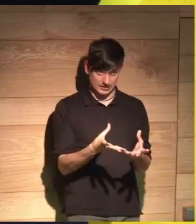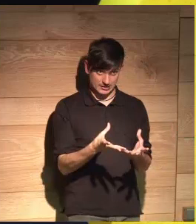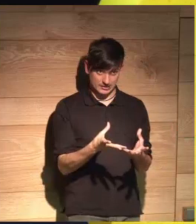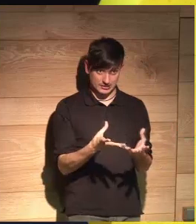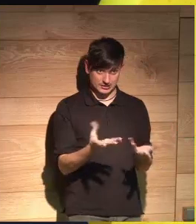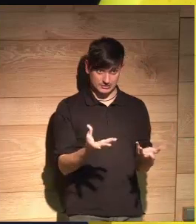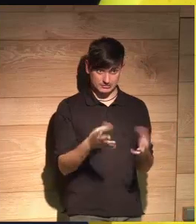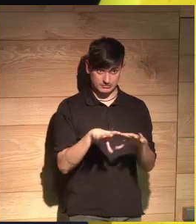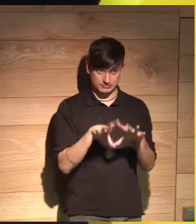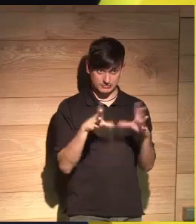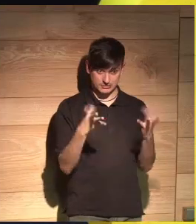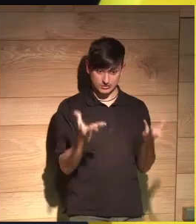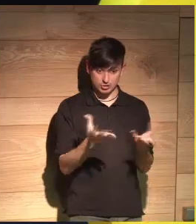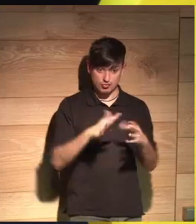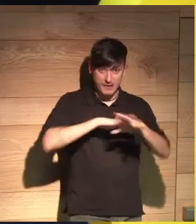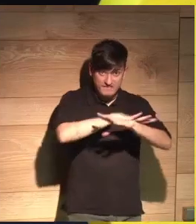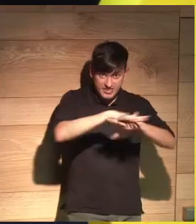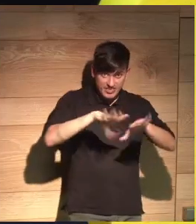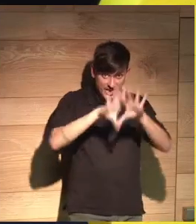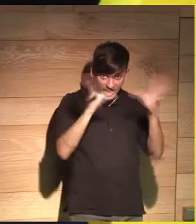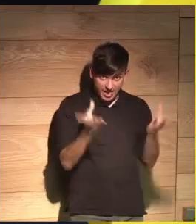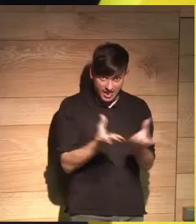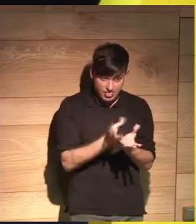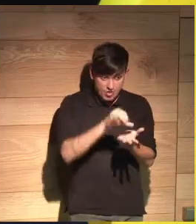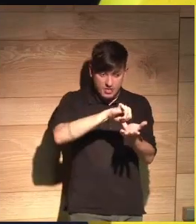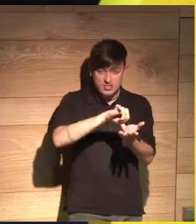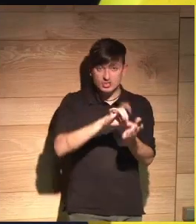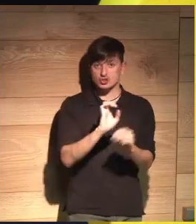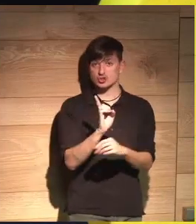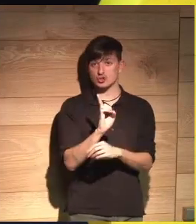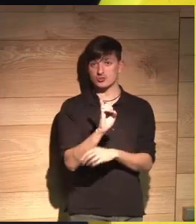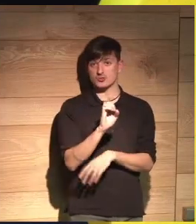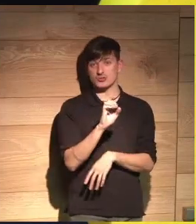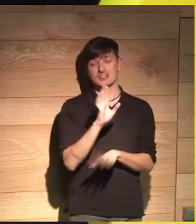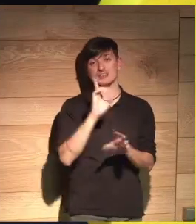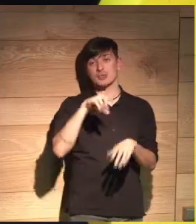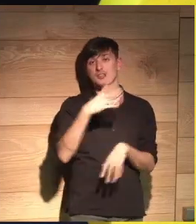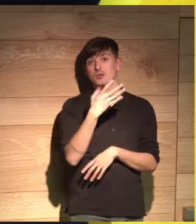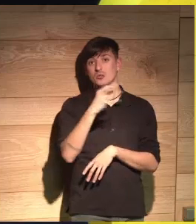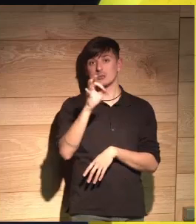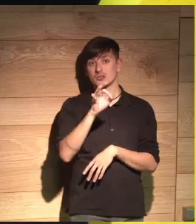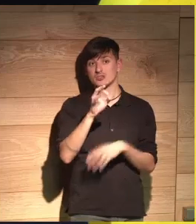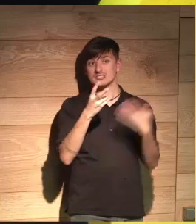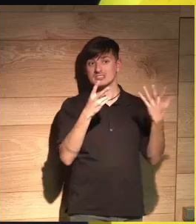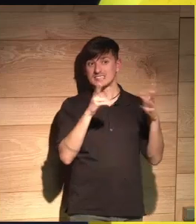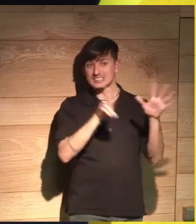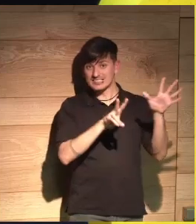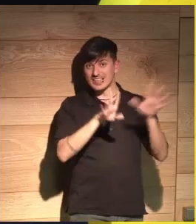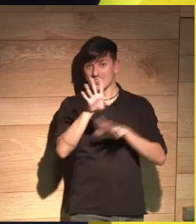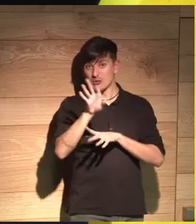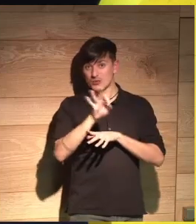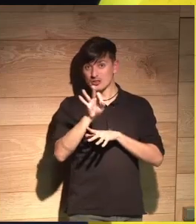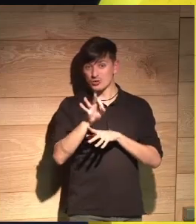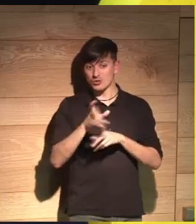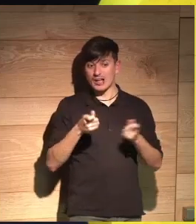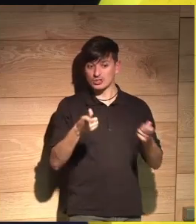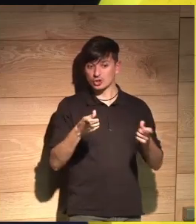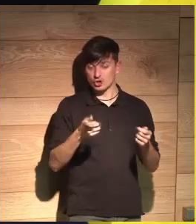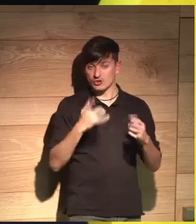de la superficie incluso en el 50% de la populación el 75 del consumo de energía